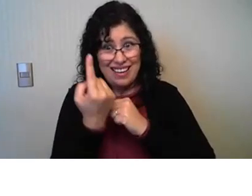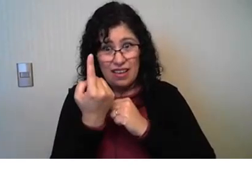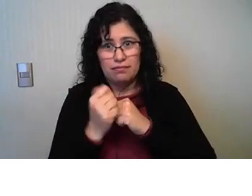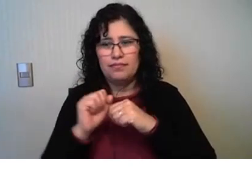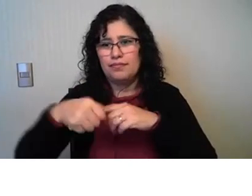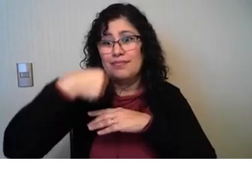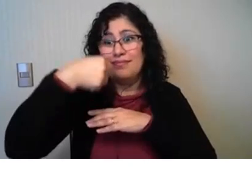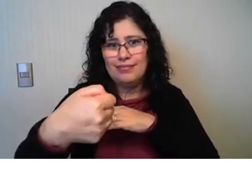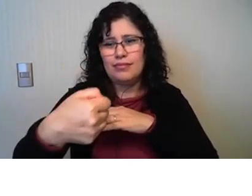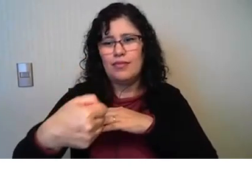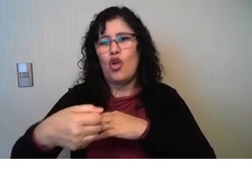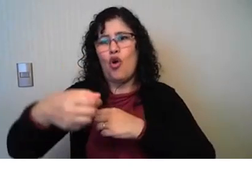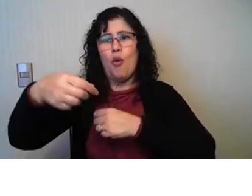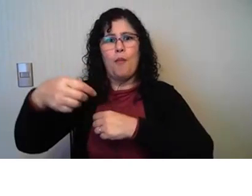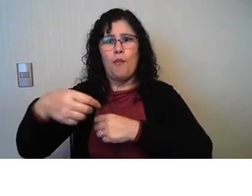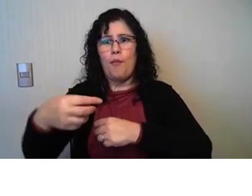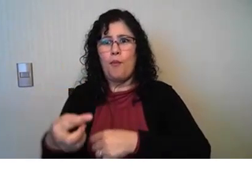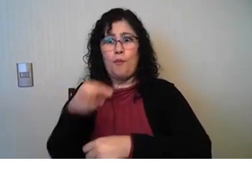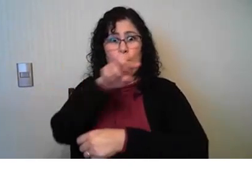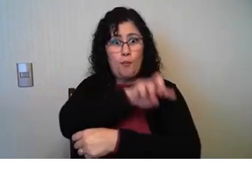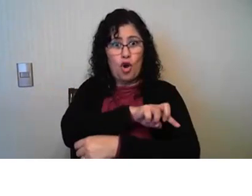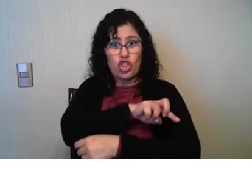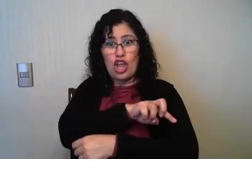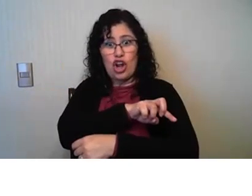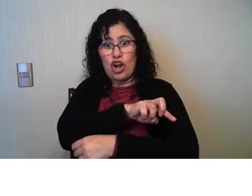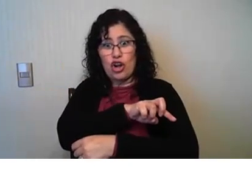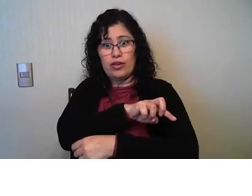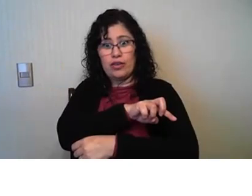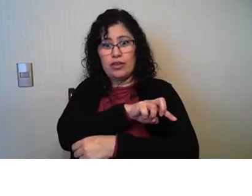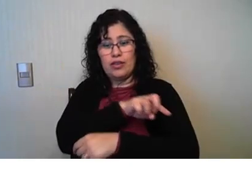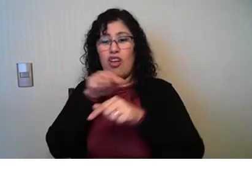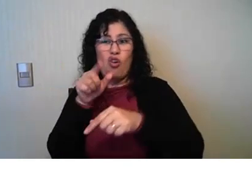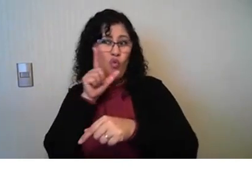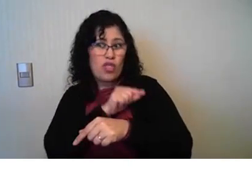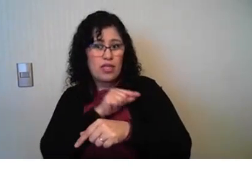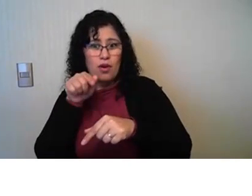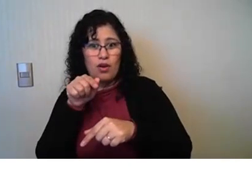un lóbulo posterior y un lóbulo denominado